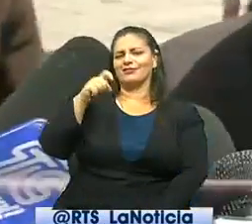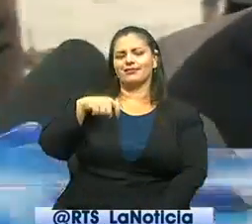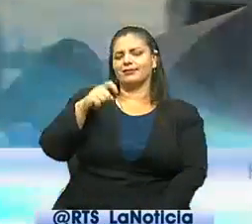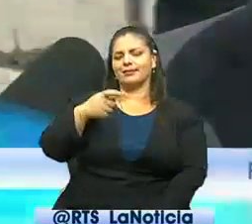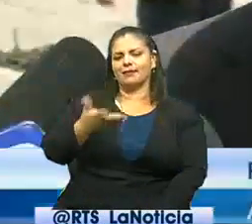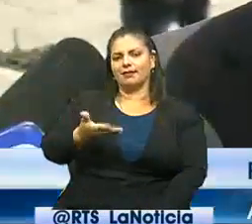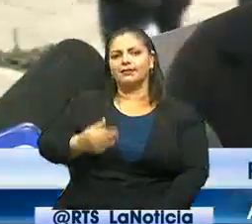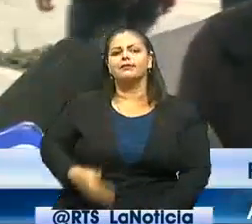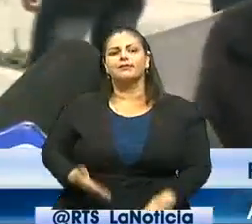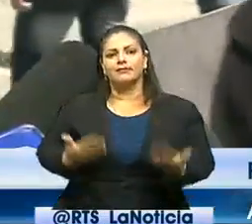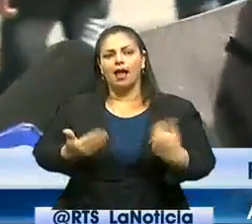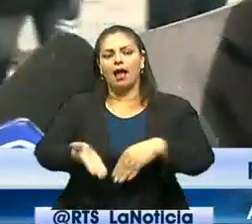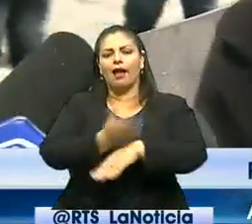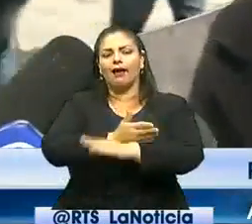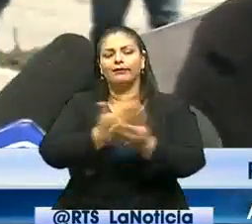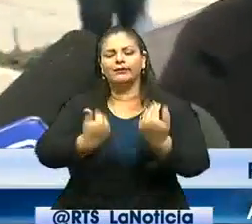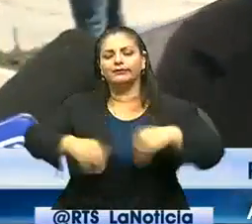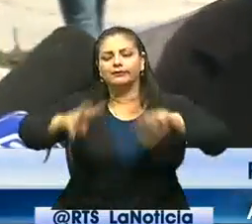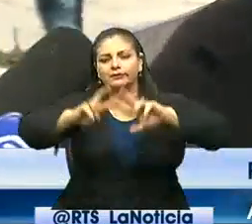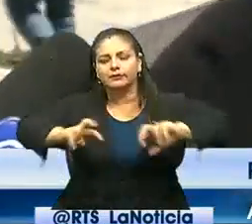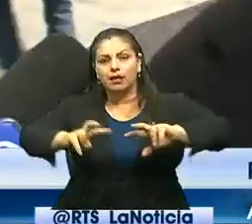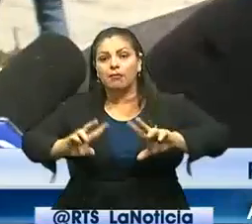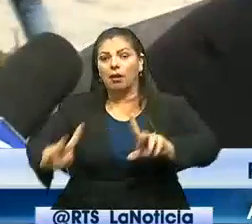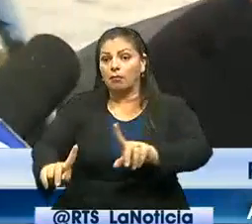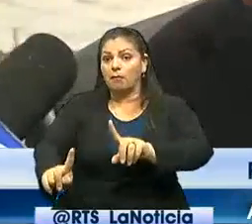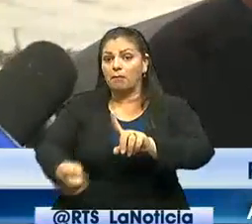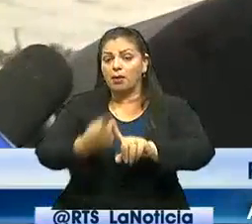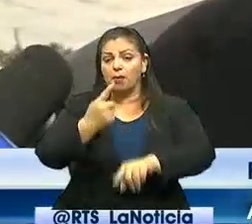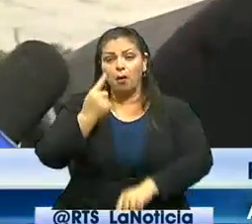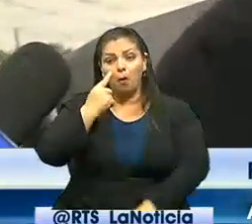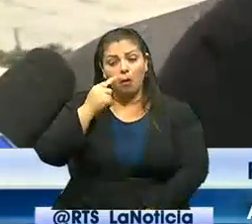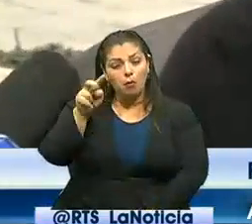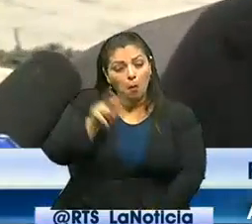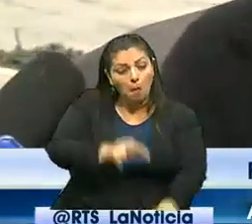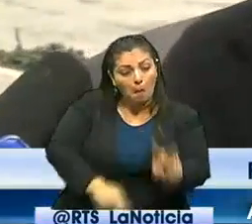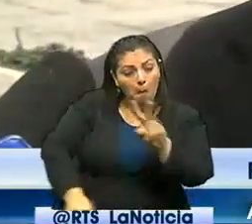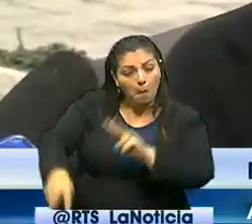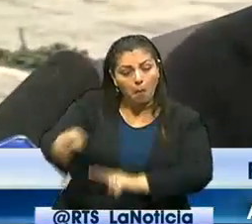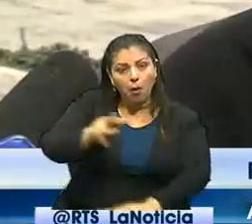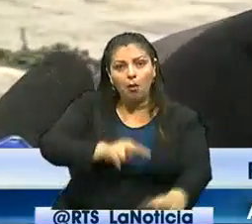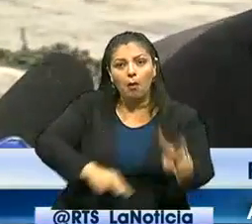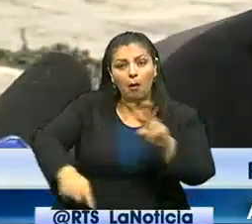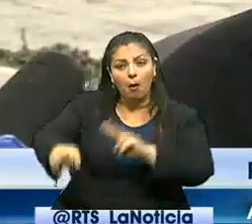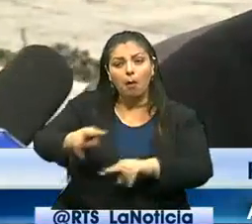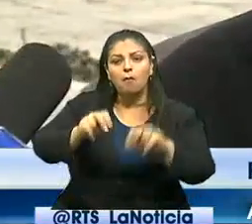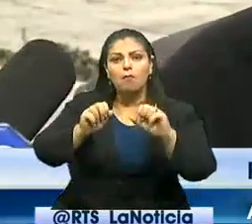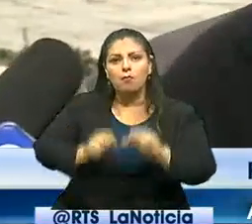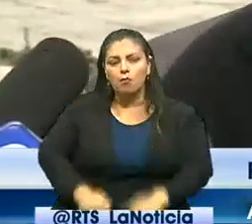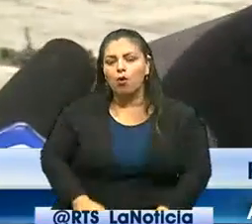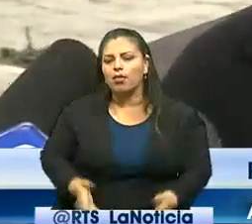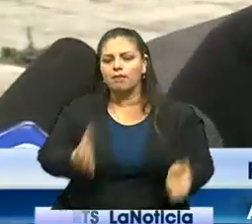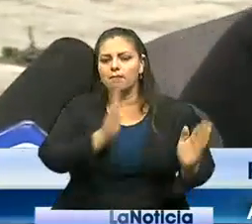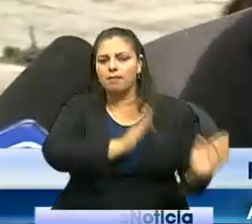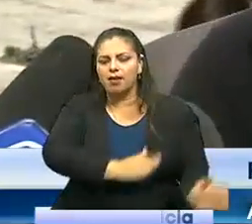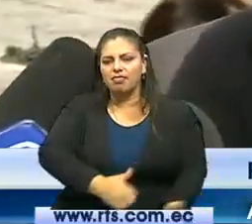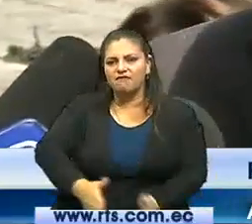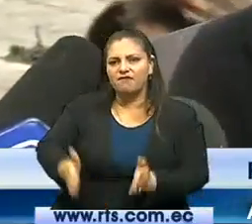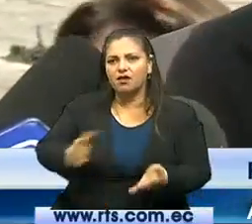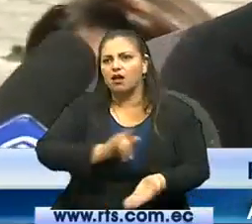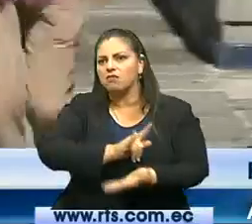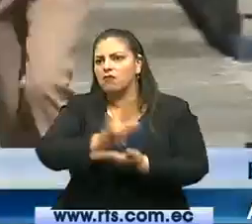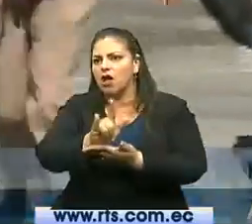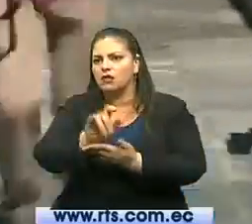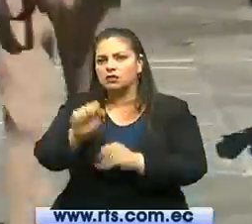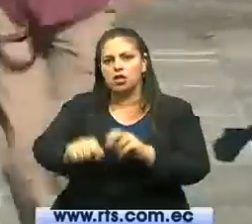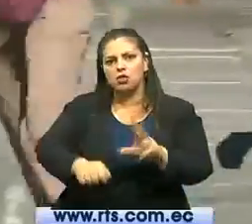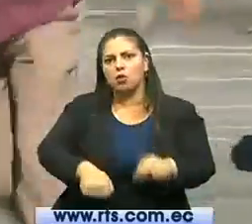o viajes en mente, porque primero debemos saber en qué terreno pisamos para poder proyectar cualquier hoja de ruta que tenga validez para los